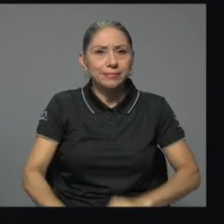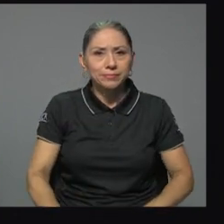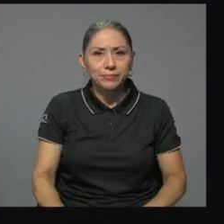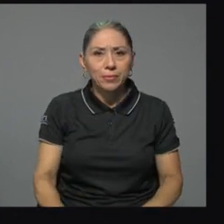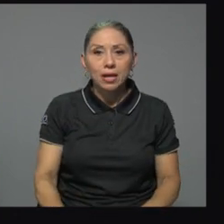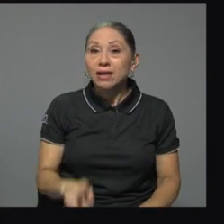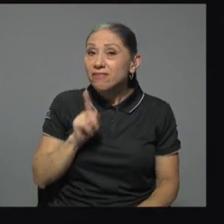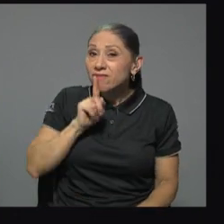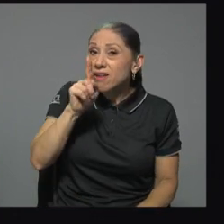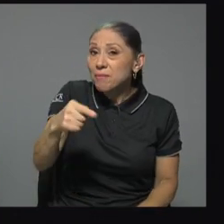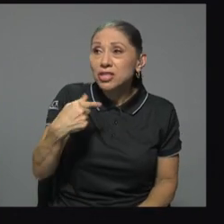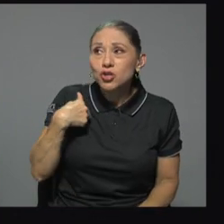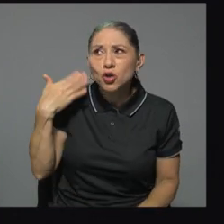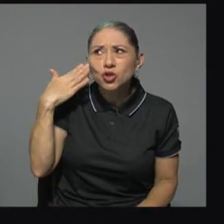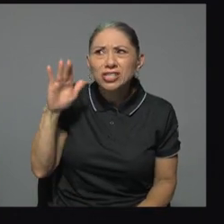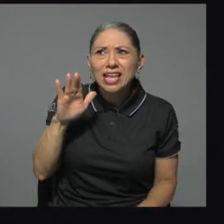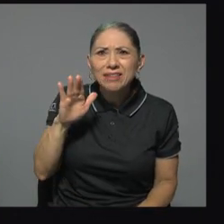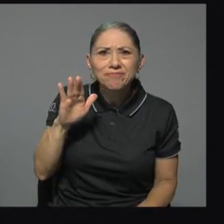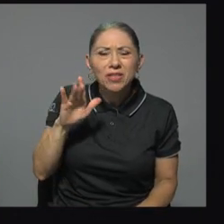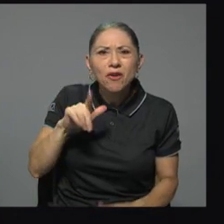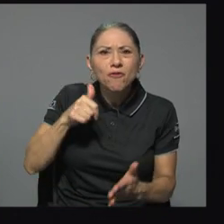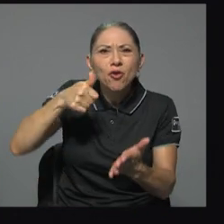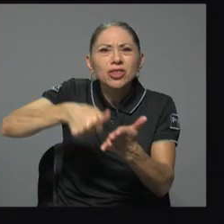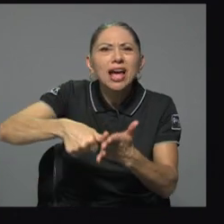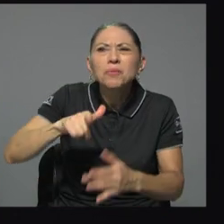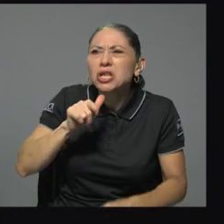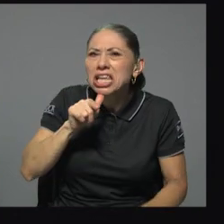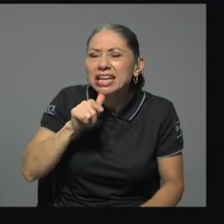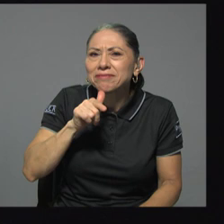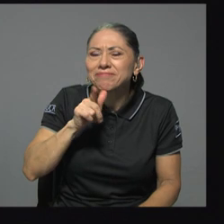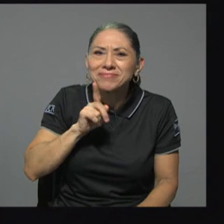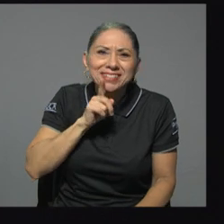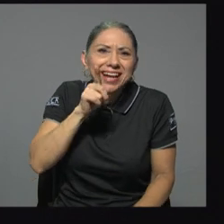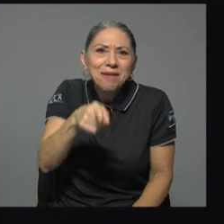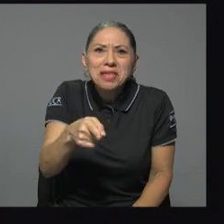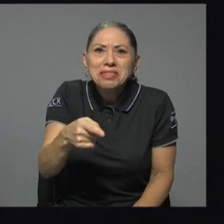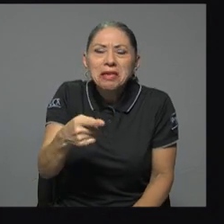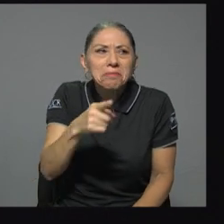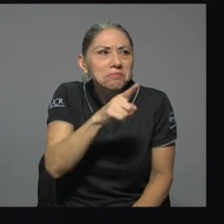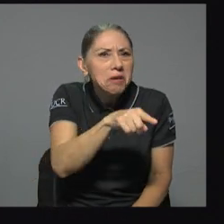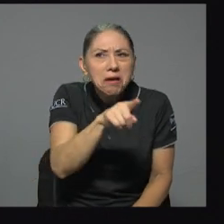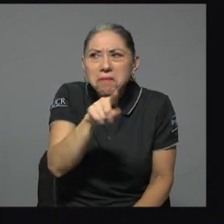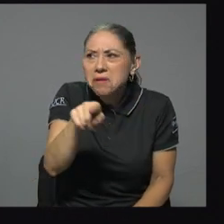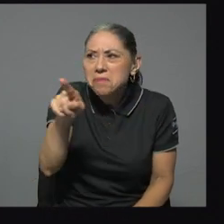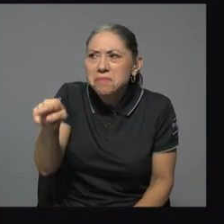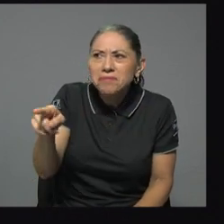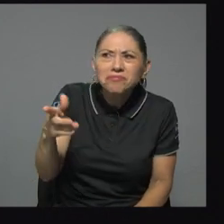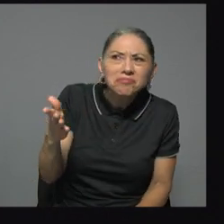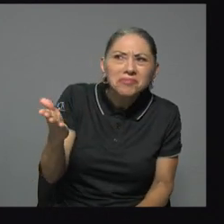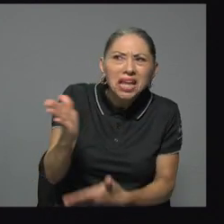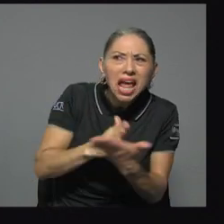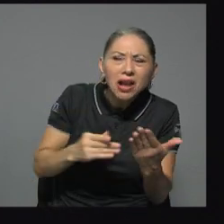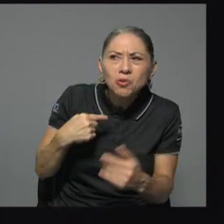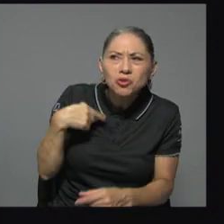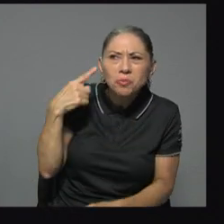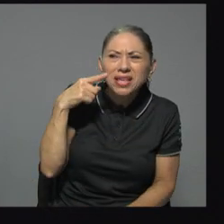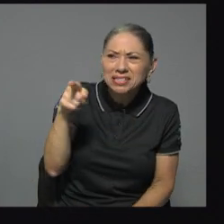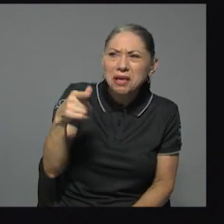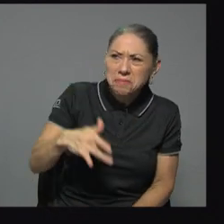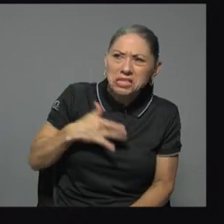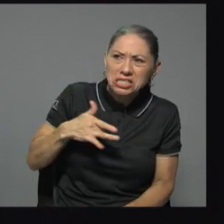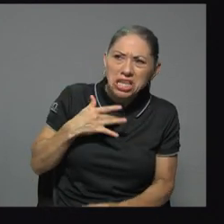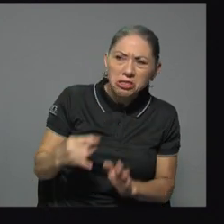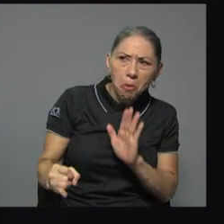por quién votar precisamente porque no le encuentro ahorita a nadie digamos algo que yo diga bueno me siento como